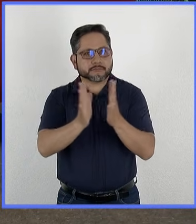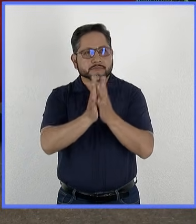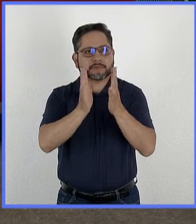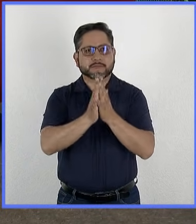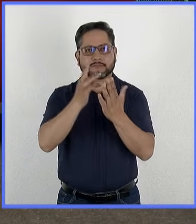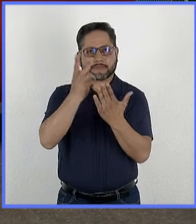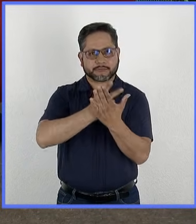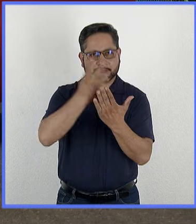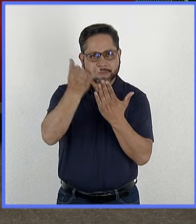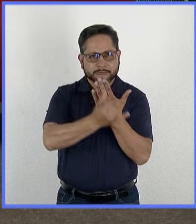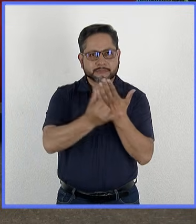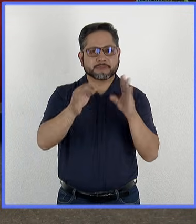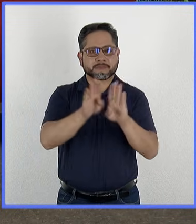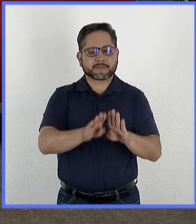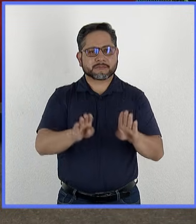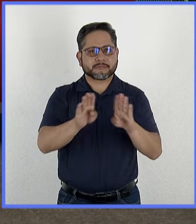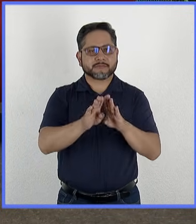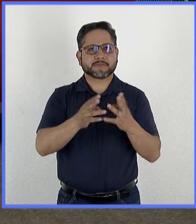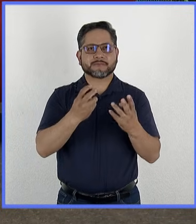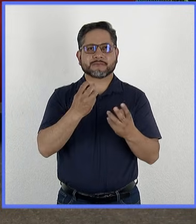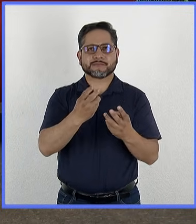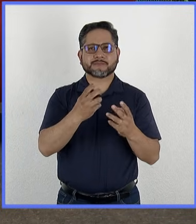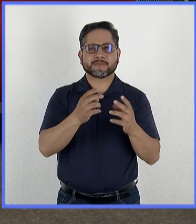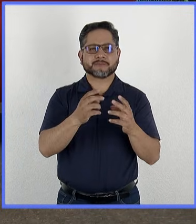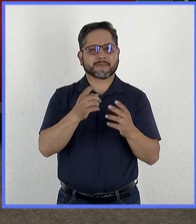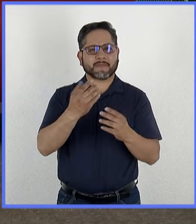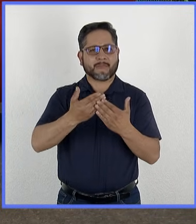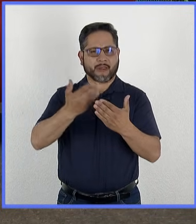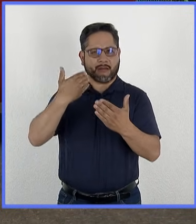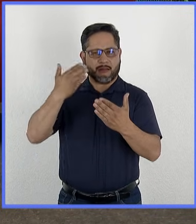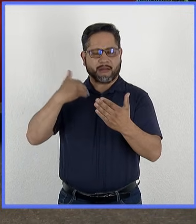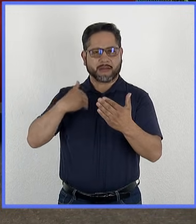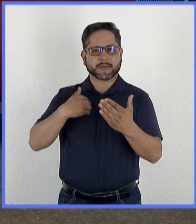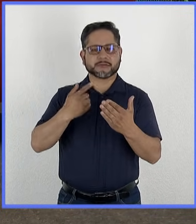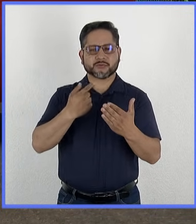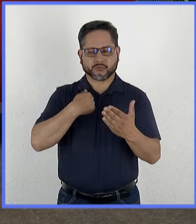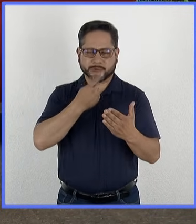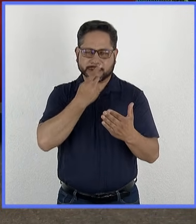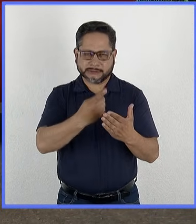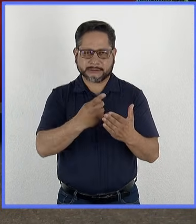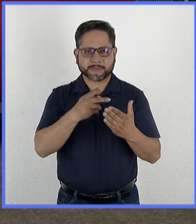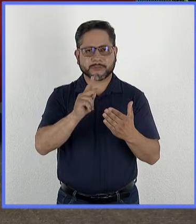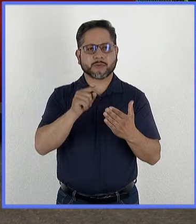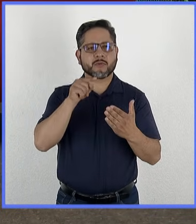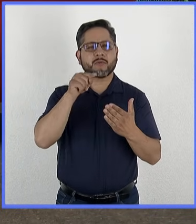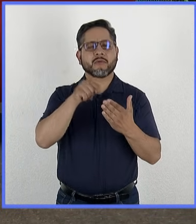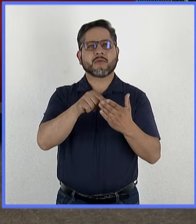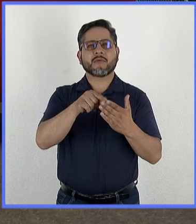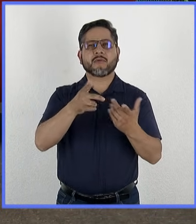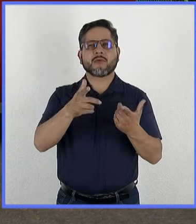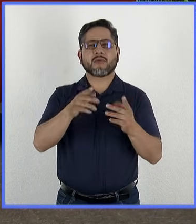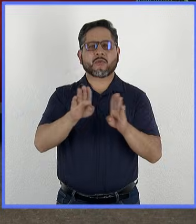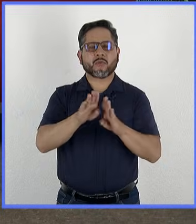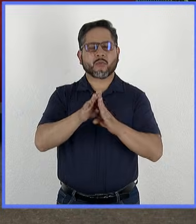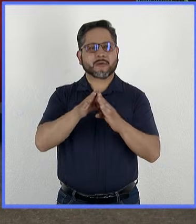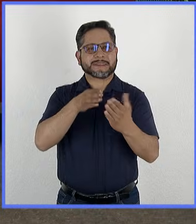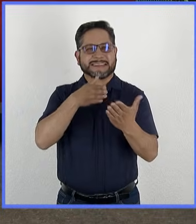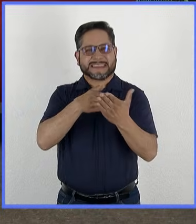un proyecto de este tipo, que es algo a lo que ya se refería hace unos minutos, pero en términos de